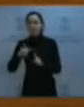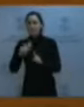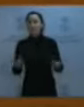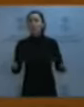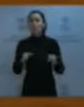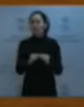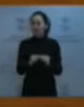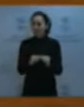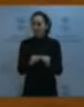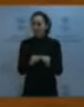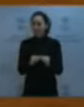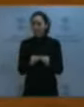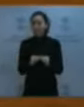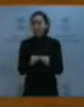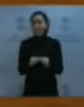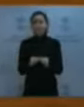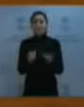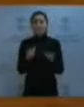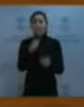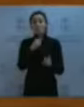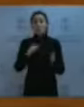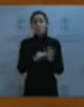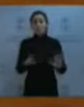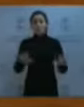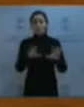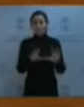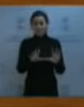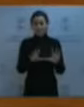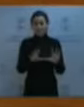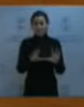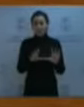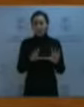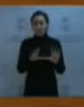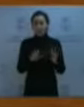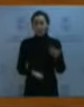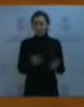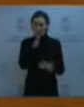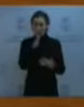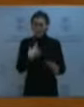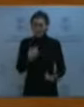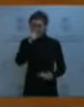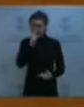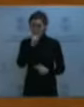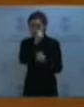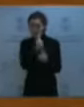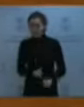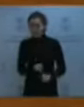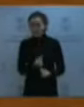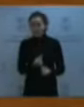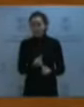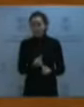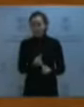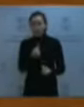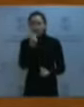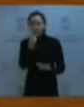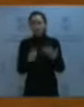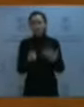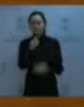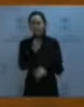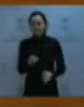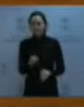presupuesto del año 2010, la inversión en I+D+I ha bajado el 26%. Después se ha recuperado